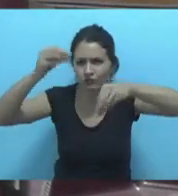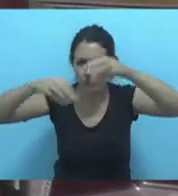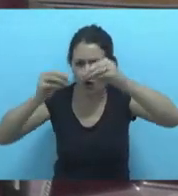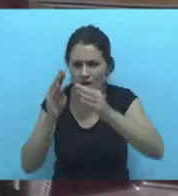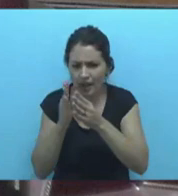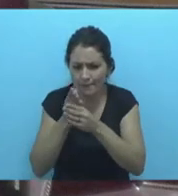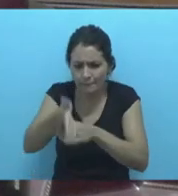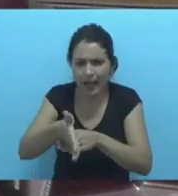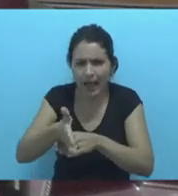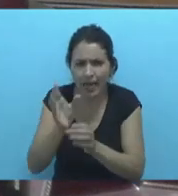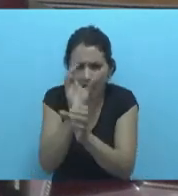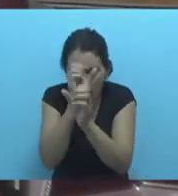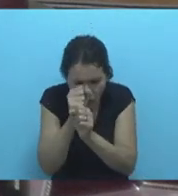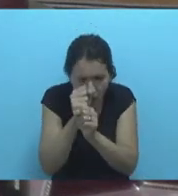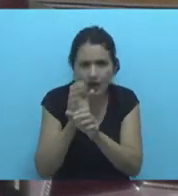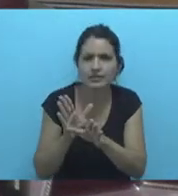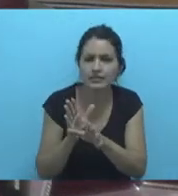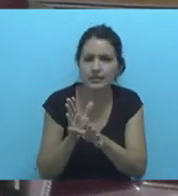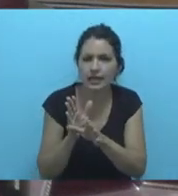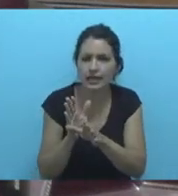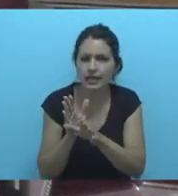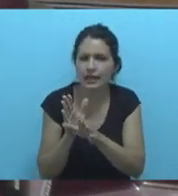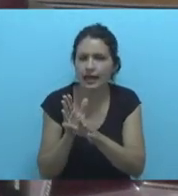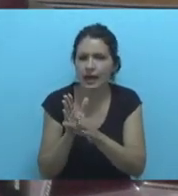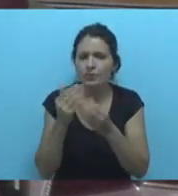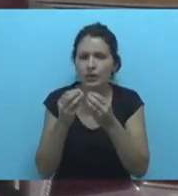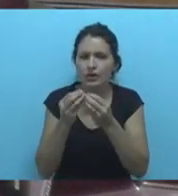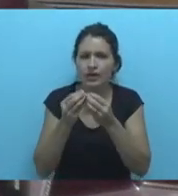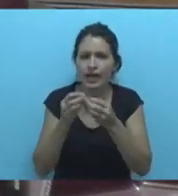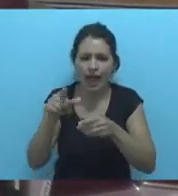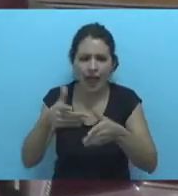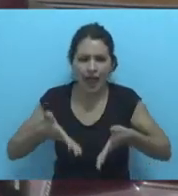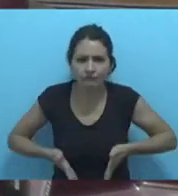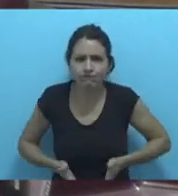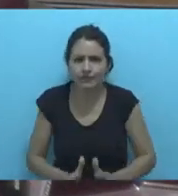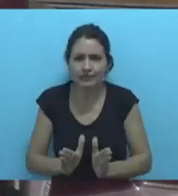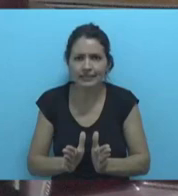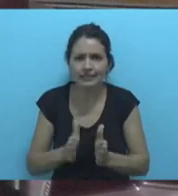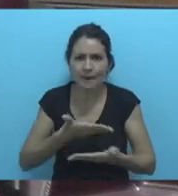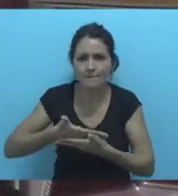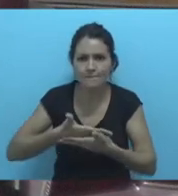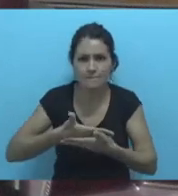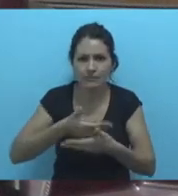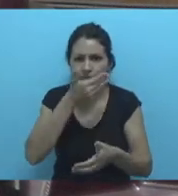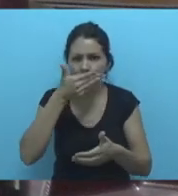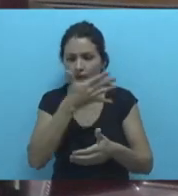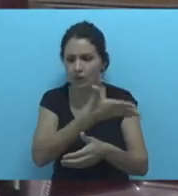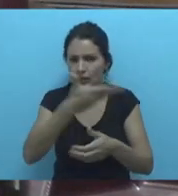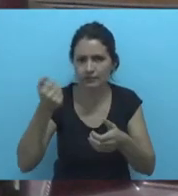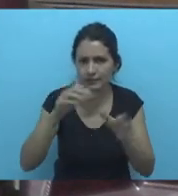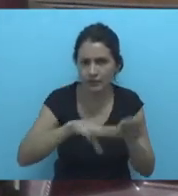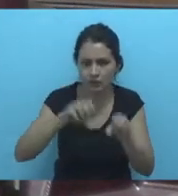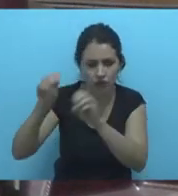Fran, los centros de aislamiento por COVID son cárceles donde no hay presencia médica, pero sí está la presencia de la